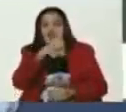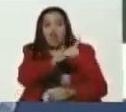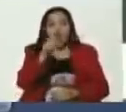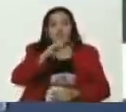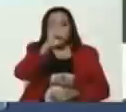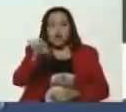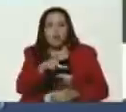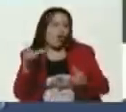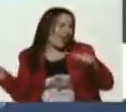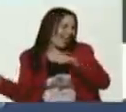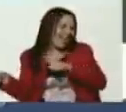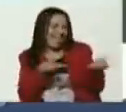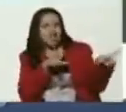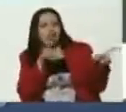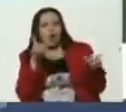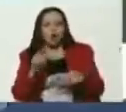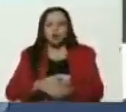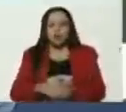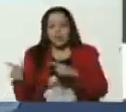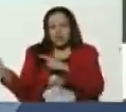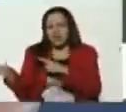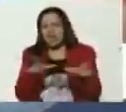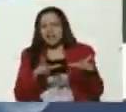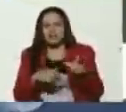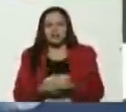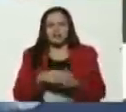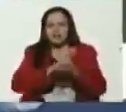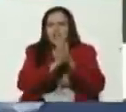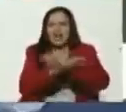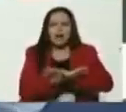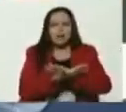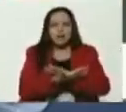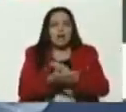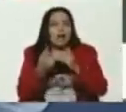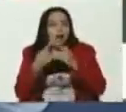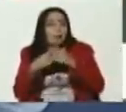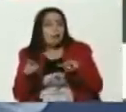listo, listo. Allá tampoco Rondón ha peleado.